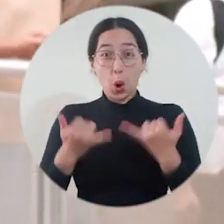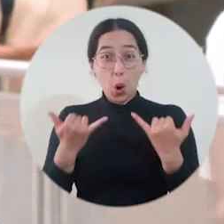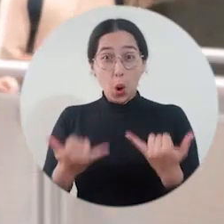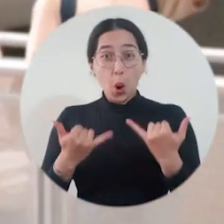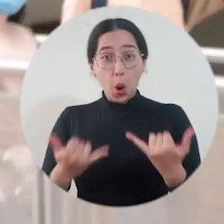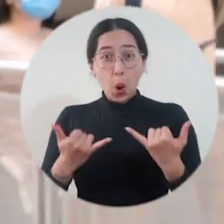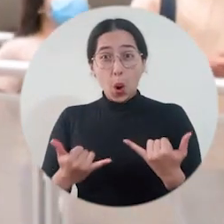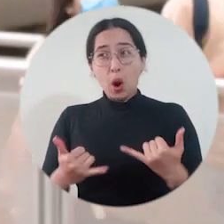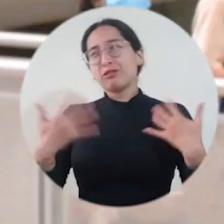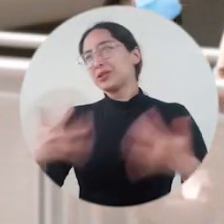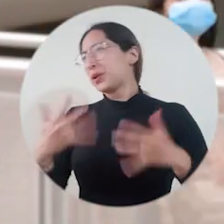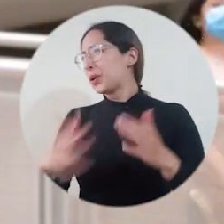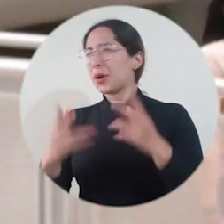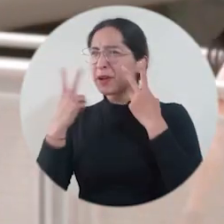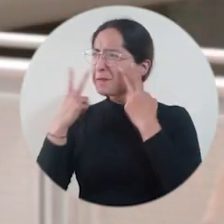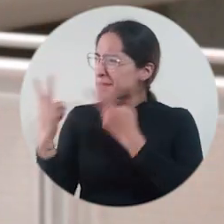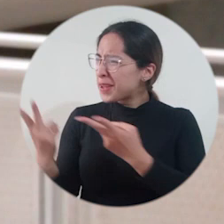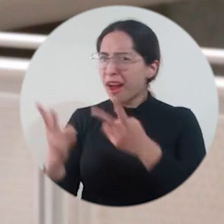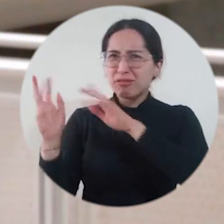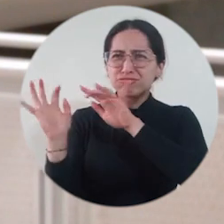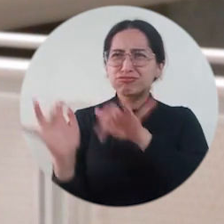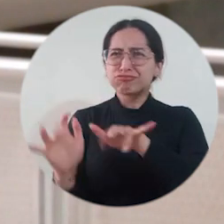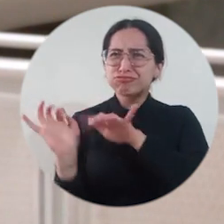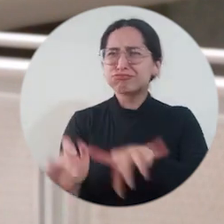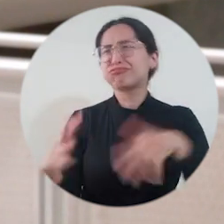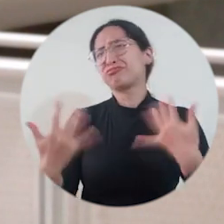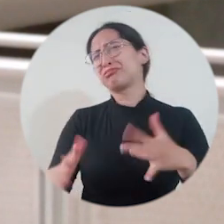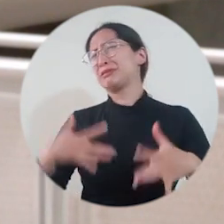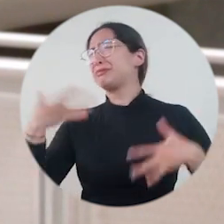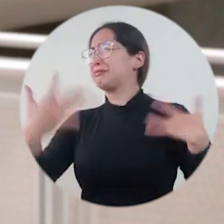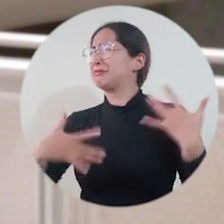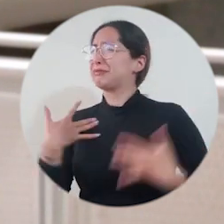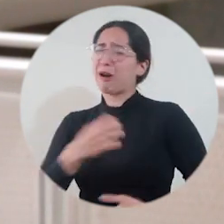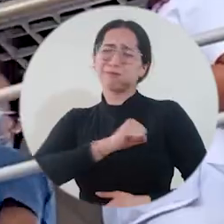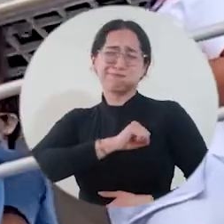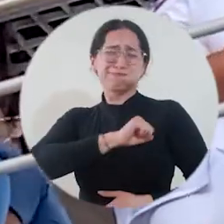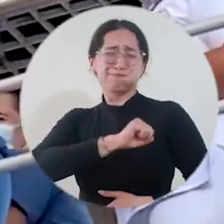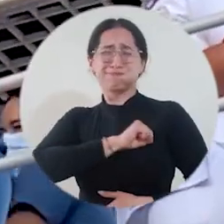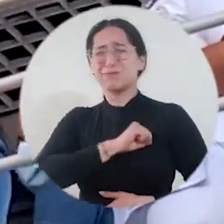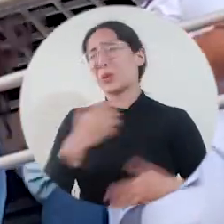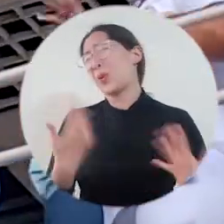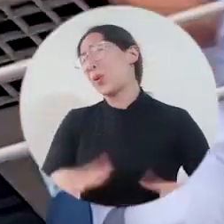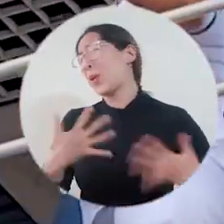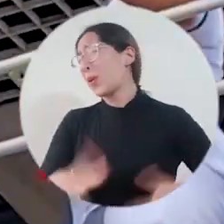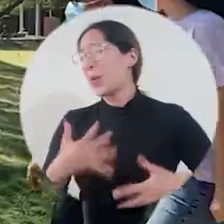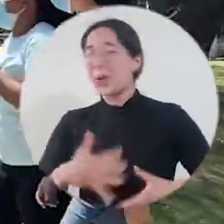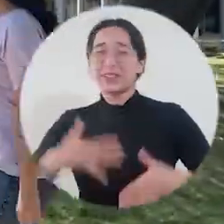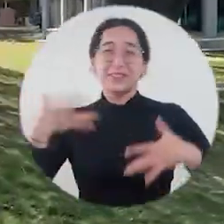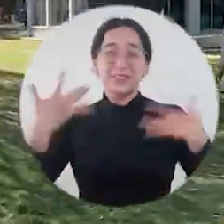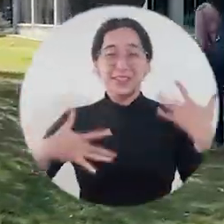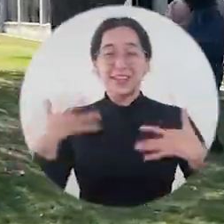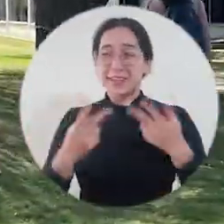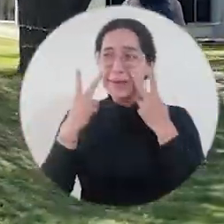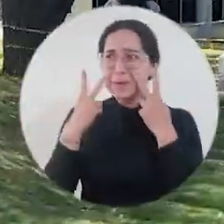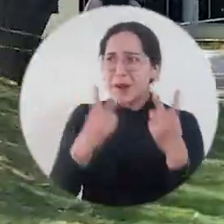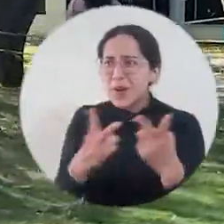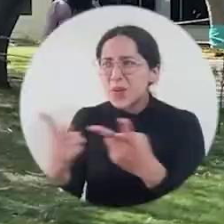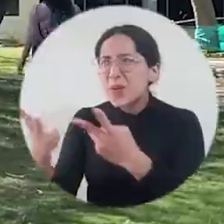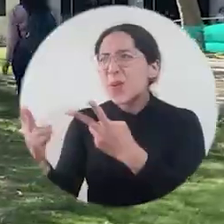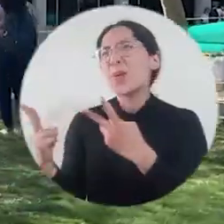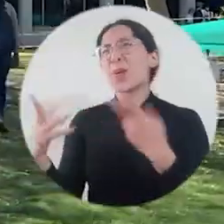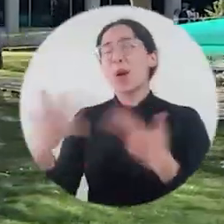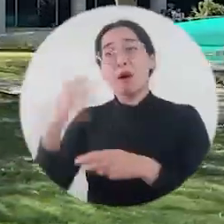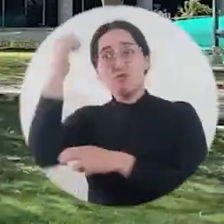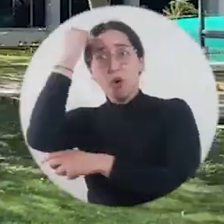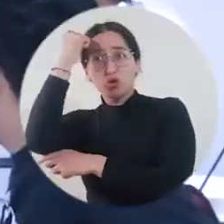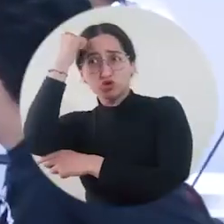Hoy realmente tenemos una profunda alegría, el corazón está hinchado de emoción de ver a